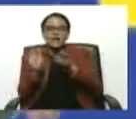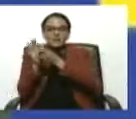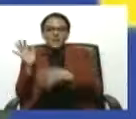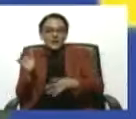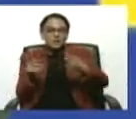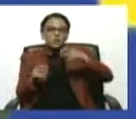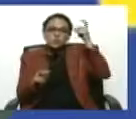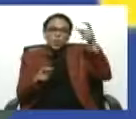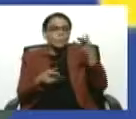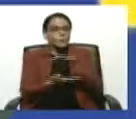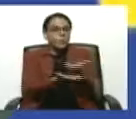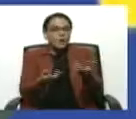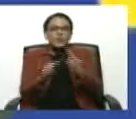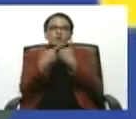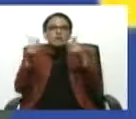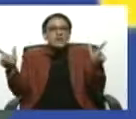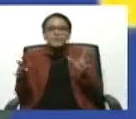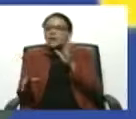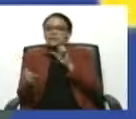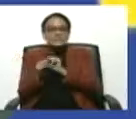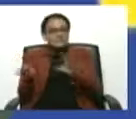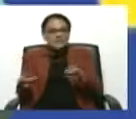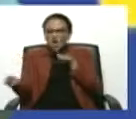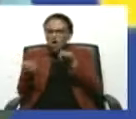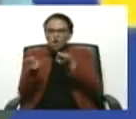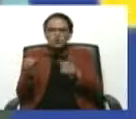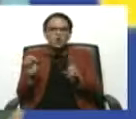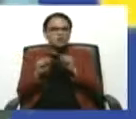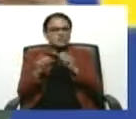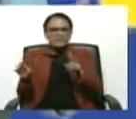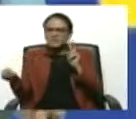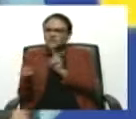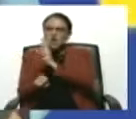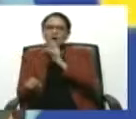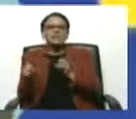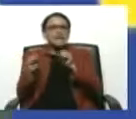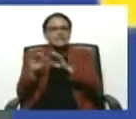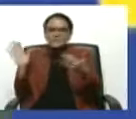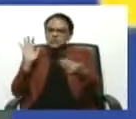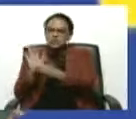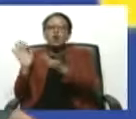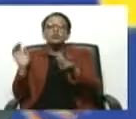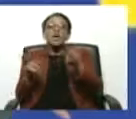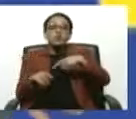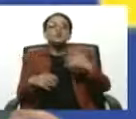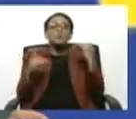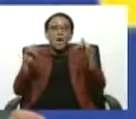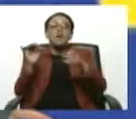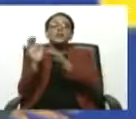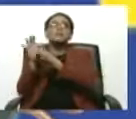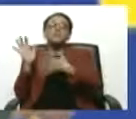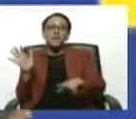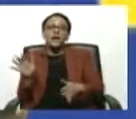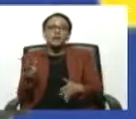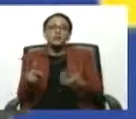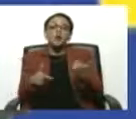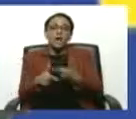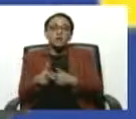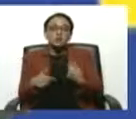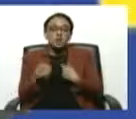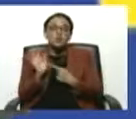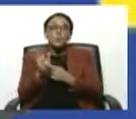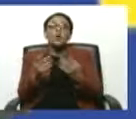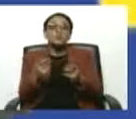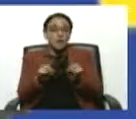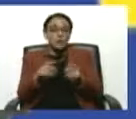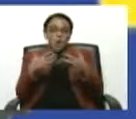de coacción, de chantajes, de amenazas, de agresiones, es un derecho como nación. Así que son números que